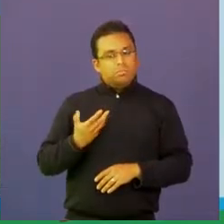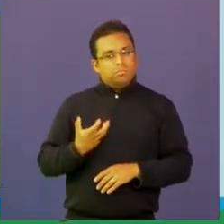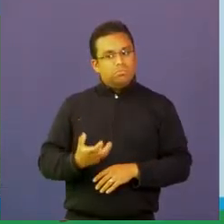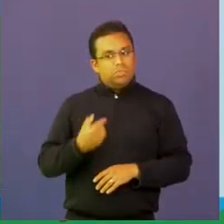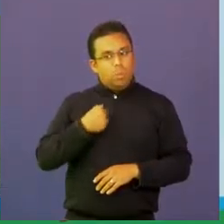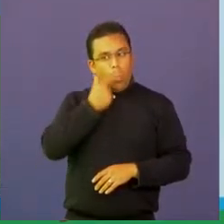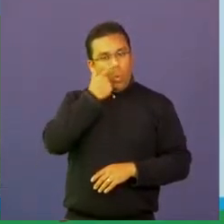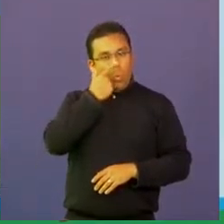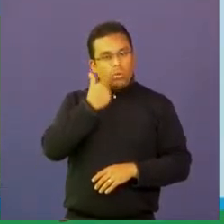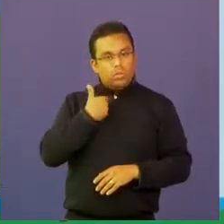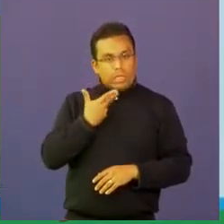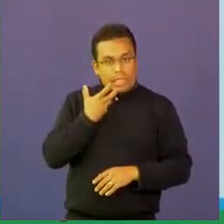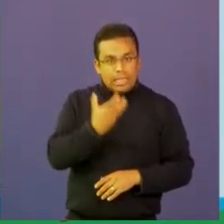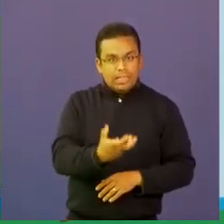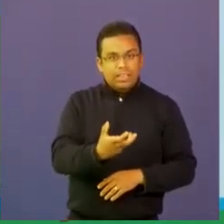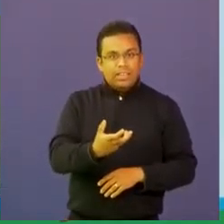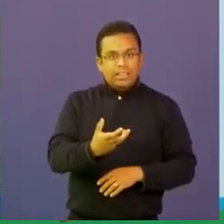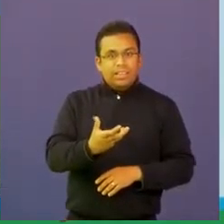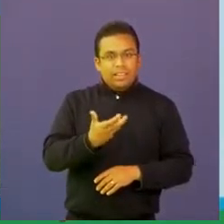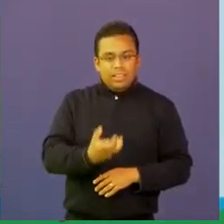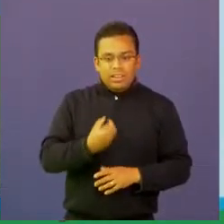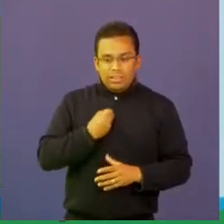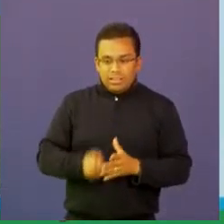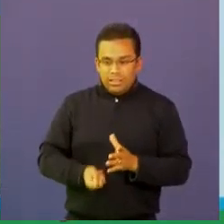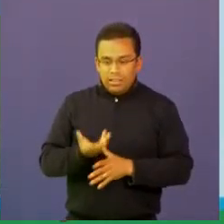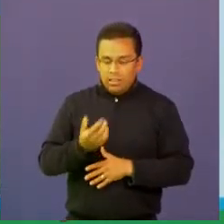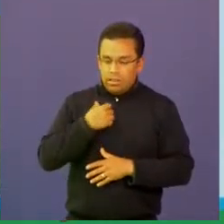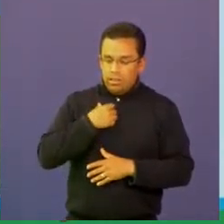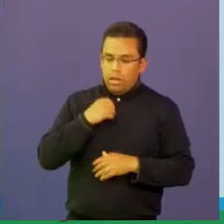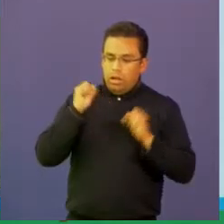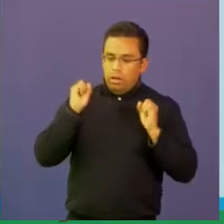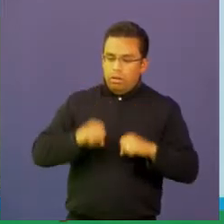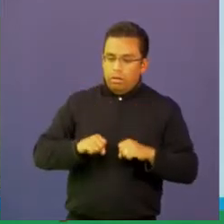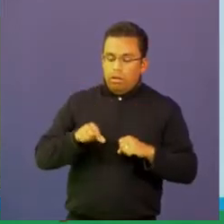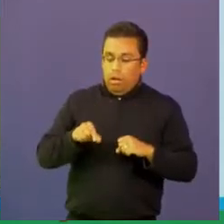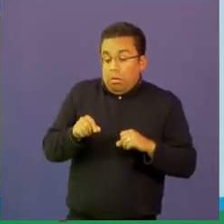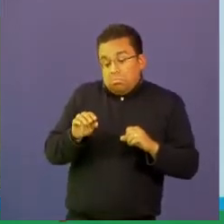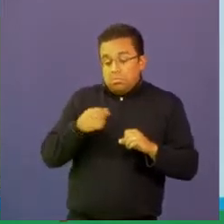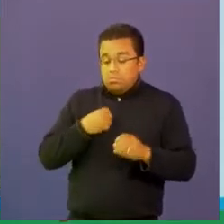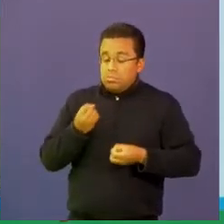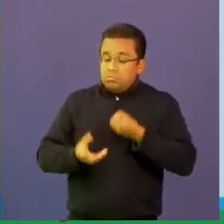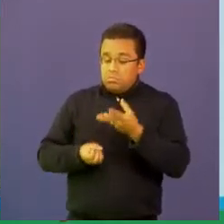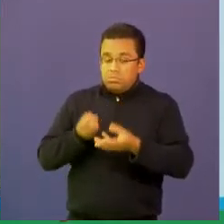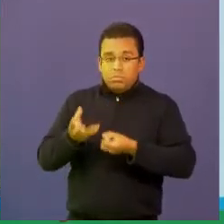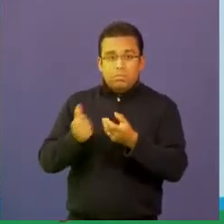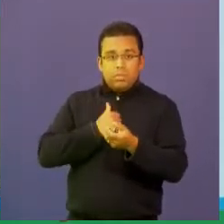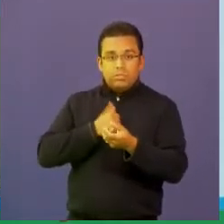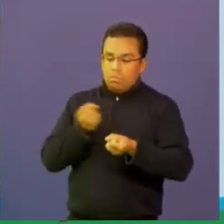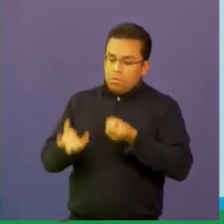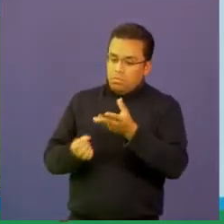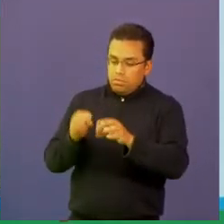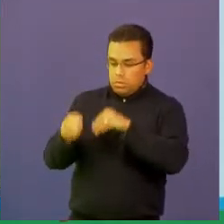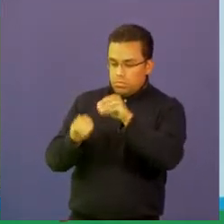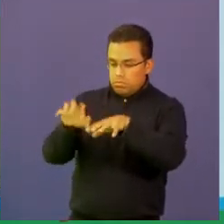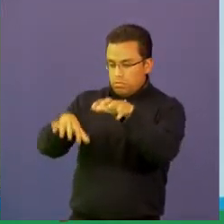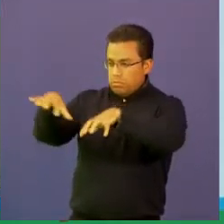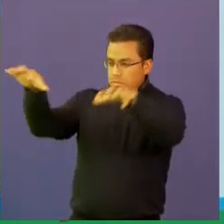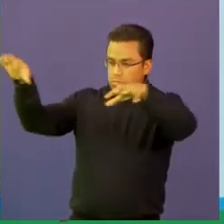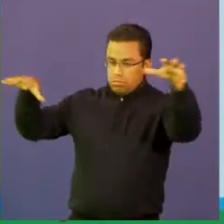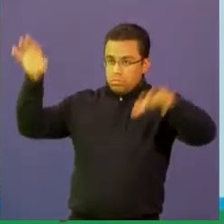tuvo el desafío de empezar a generar su escuela en Minecraft. Y fue la experiencia que le permitió conocer sus herramientas,